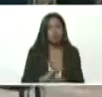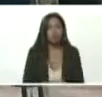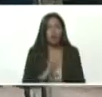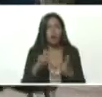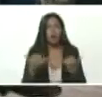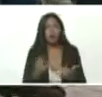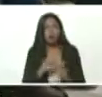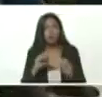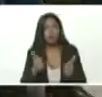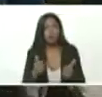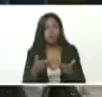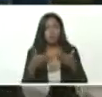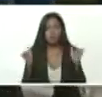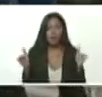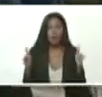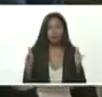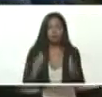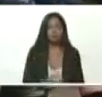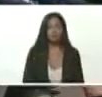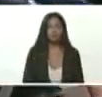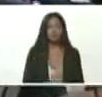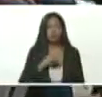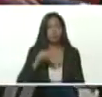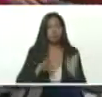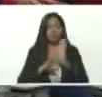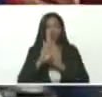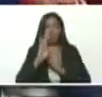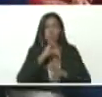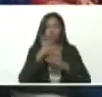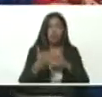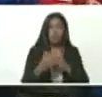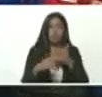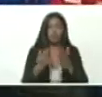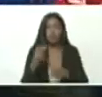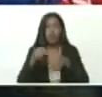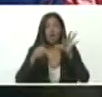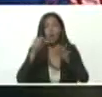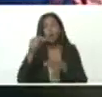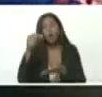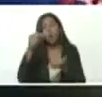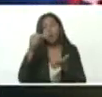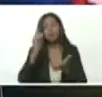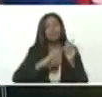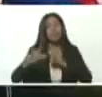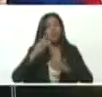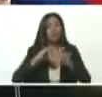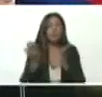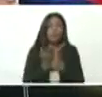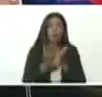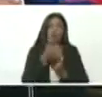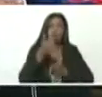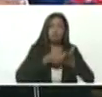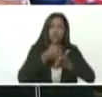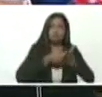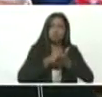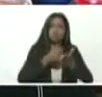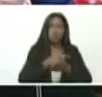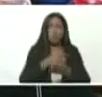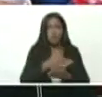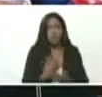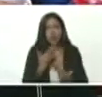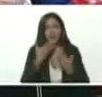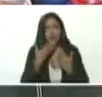cuando comienza la apertura, desarrollamos el programa Una Gota de Amor para mi Escuela en Resistencia y quiero